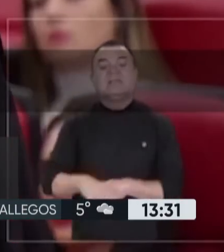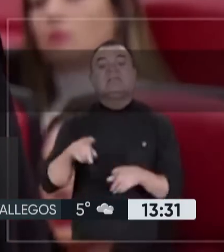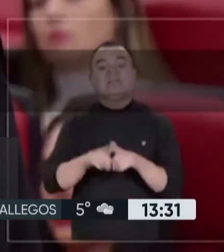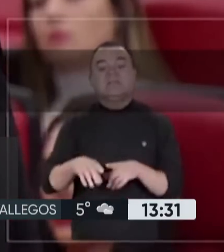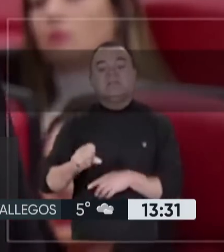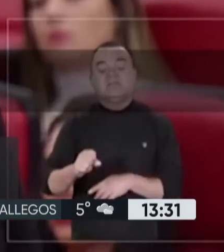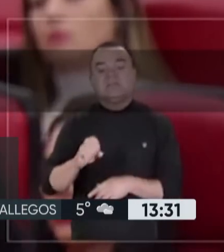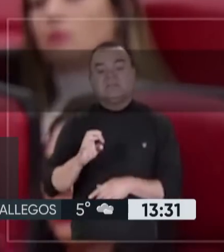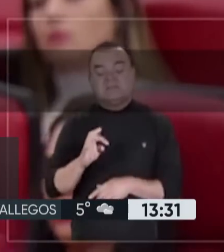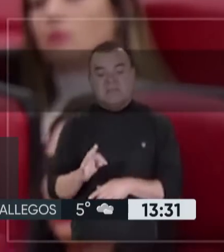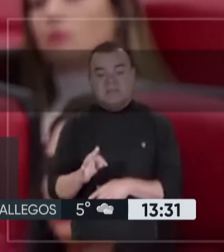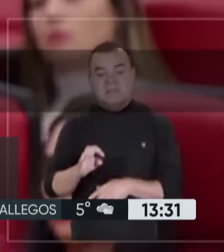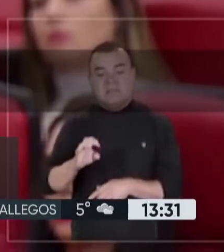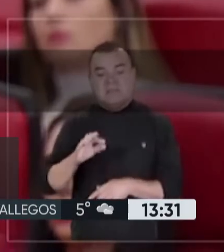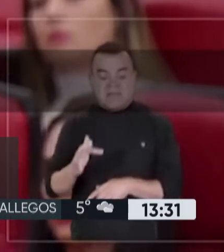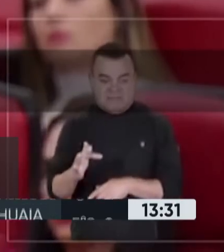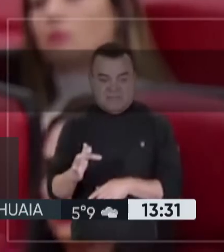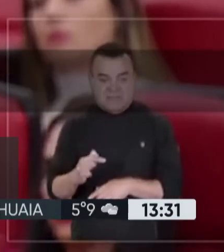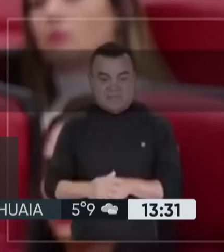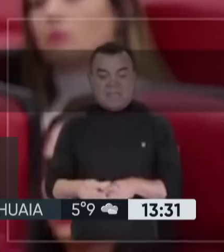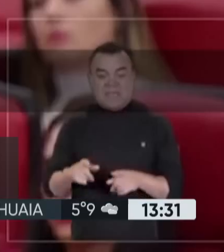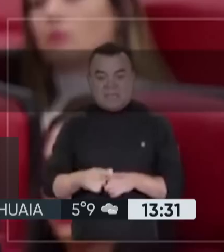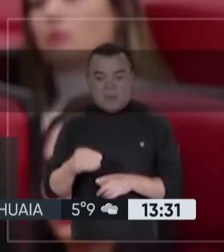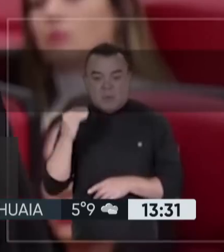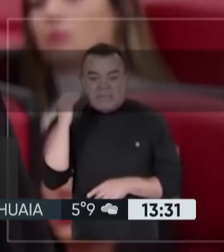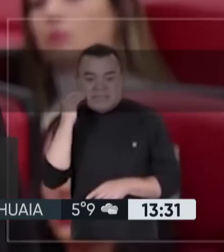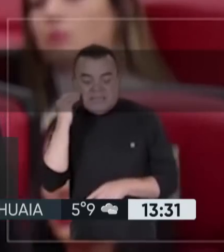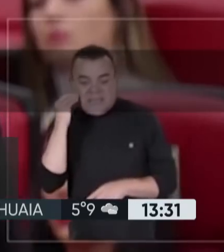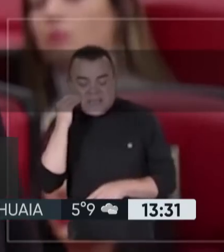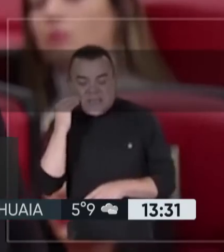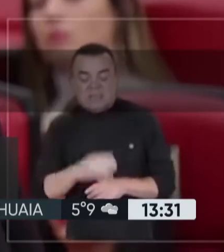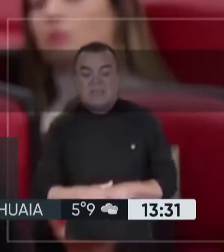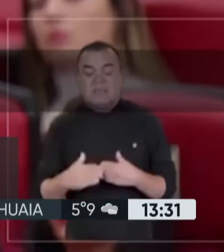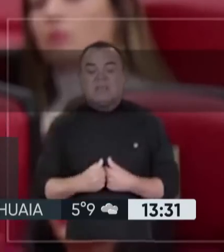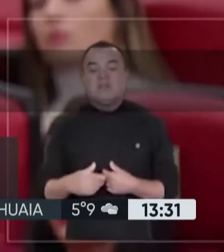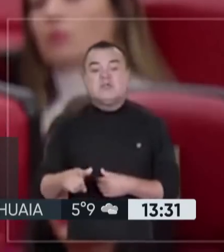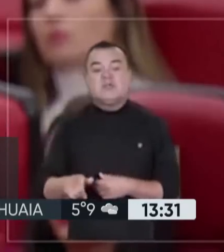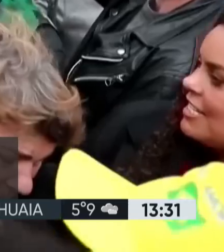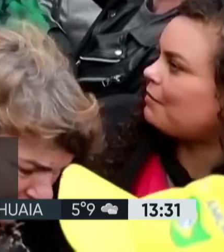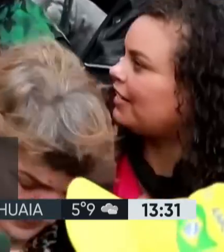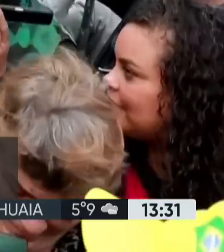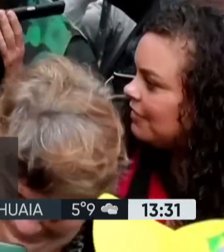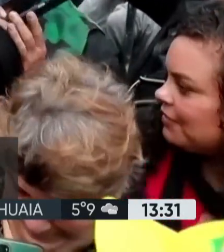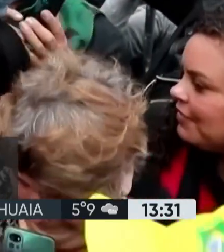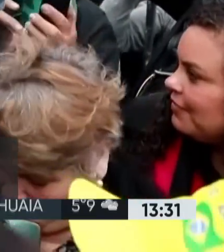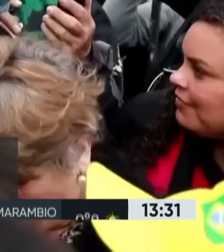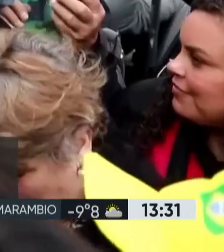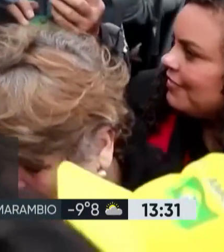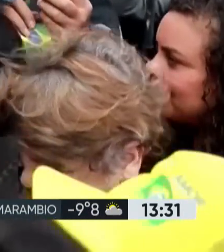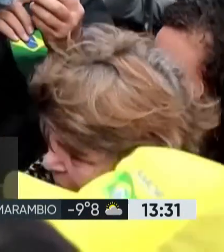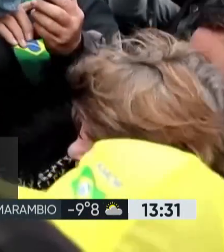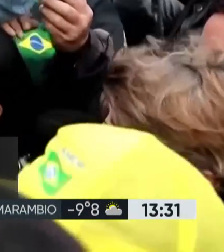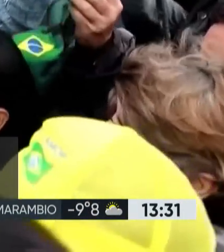último, tentativa nítida de golpe militar, de golpe de Estado. Desde que se inició